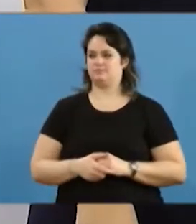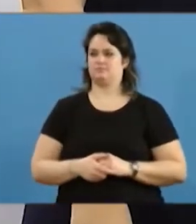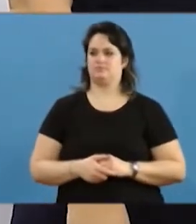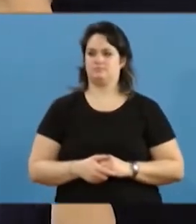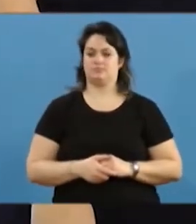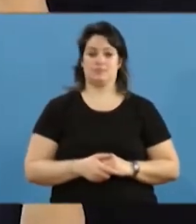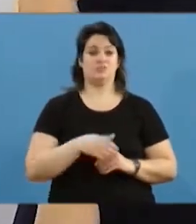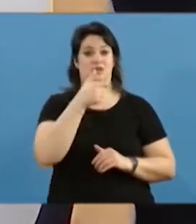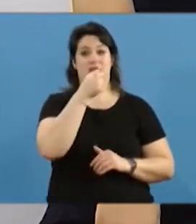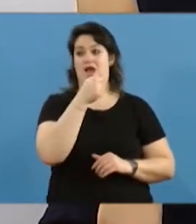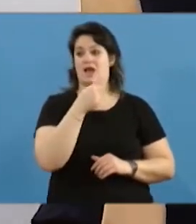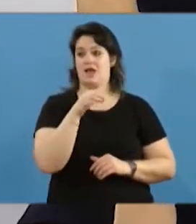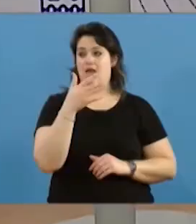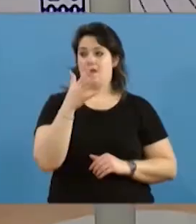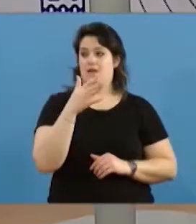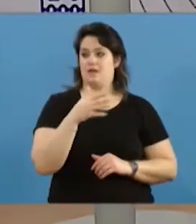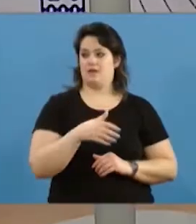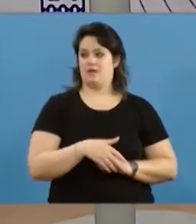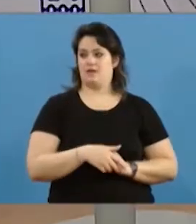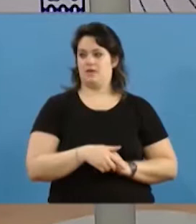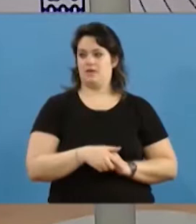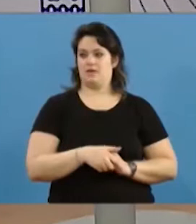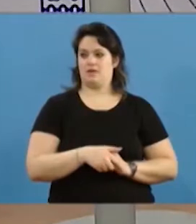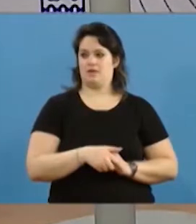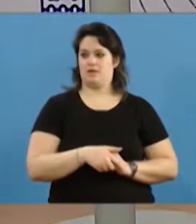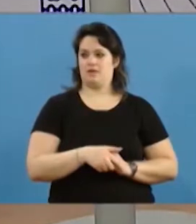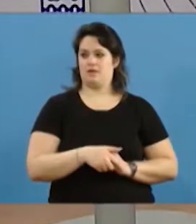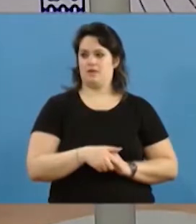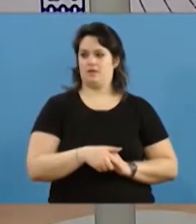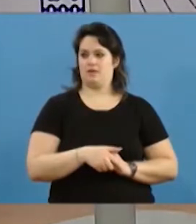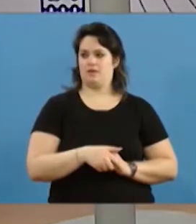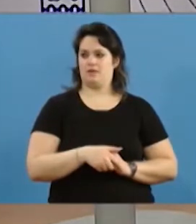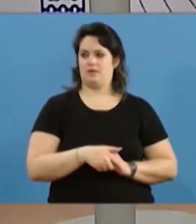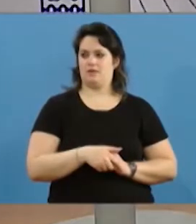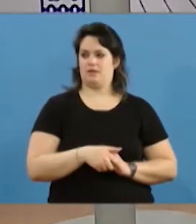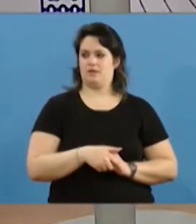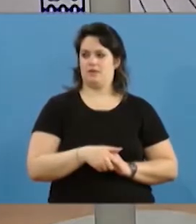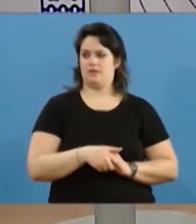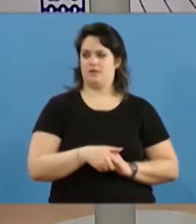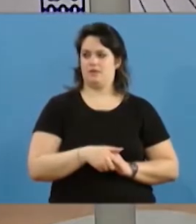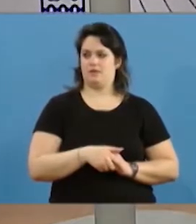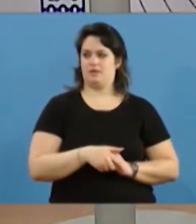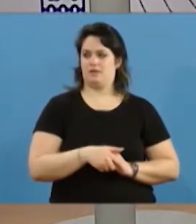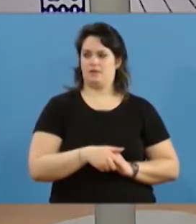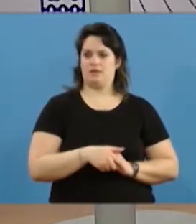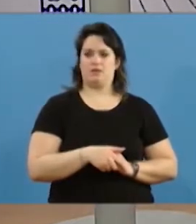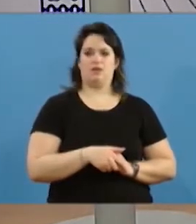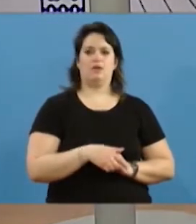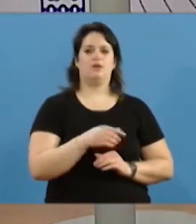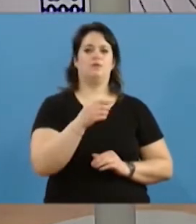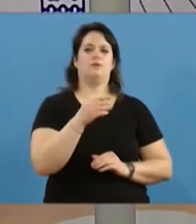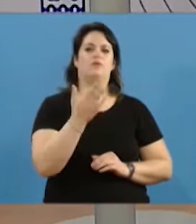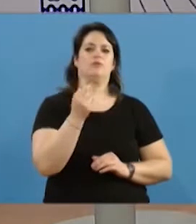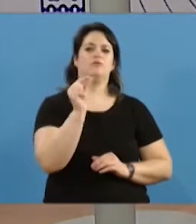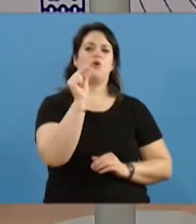vemos que la A llega, ¿sí? Sofi, ¿para qué quiero ver? Es un poquito más. Un poquito